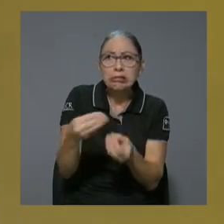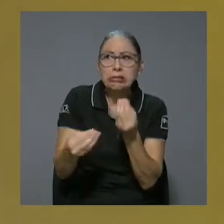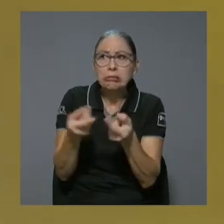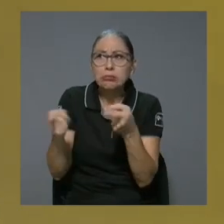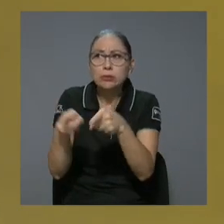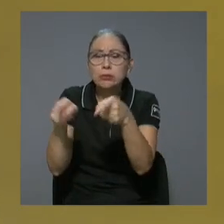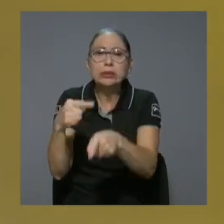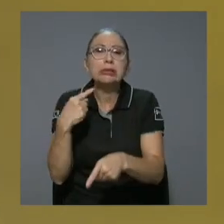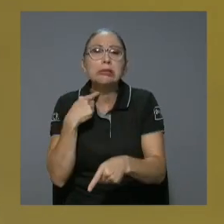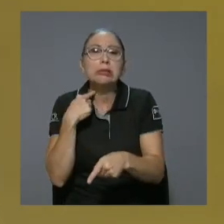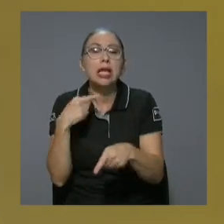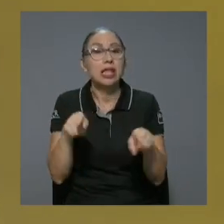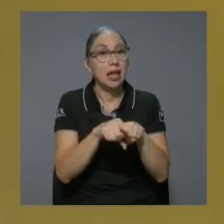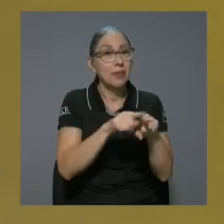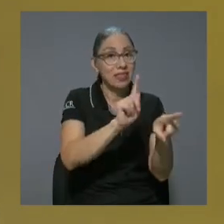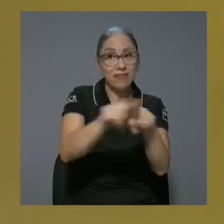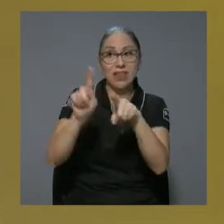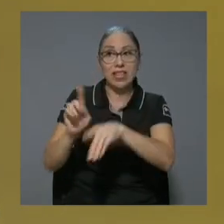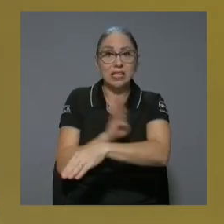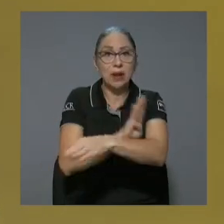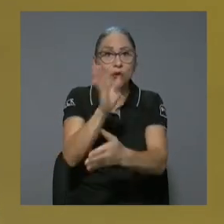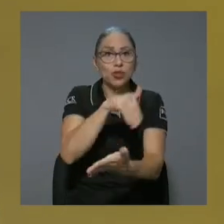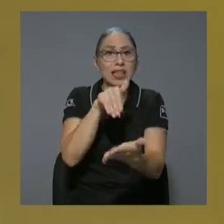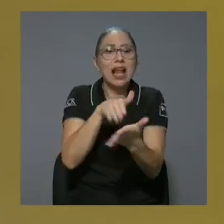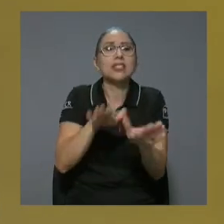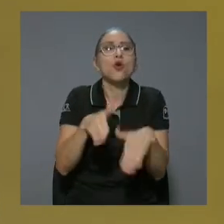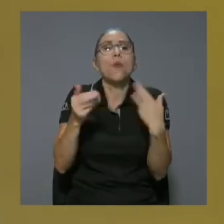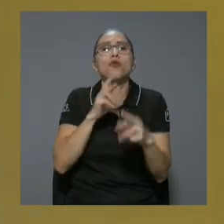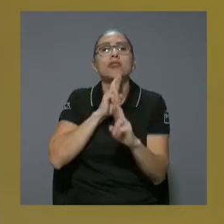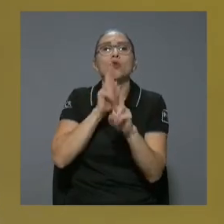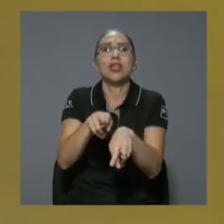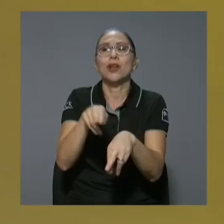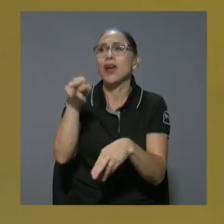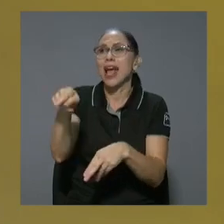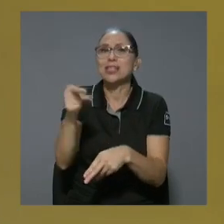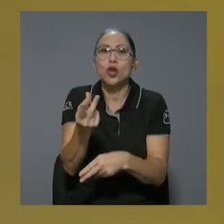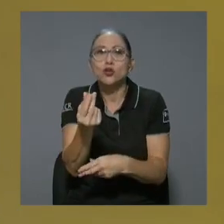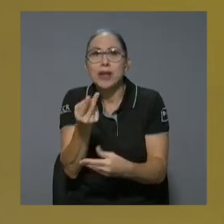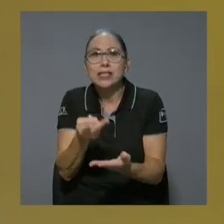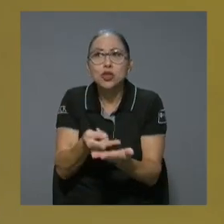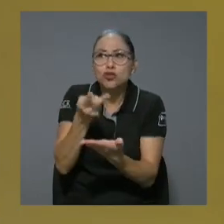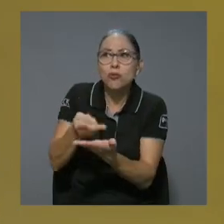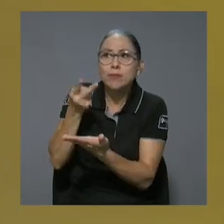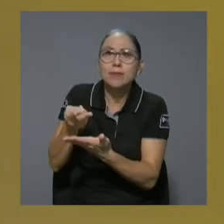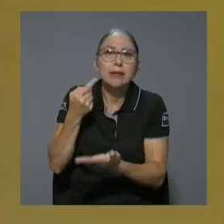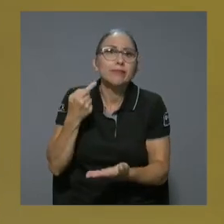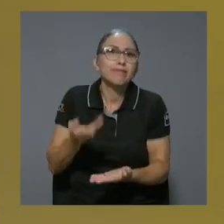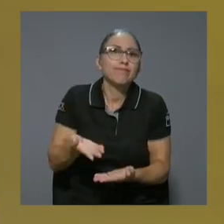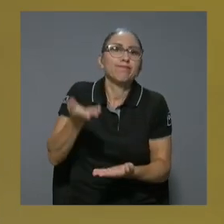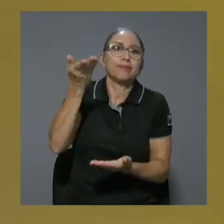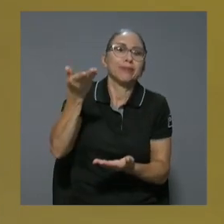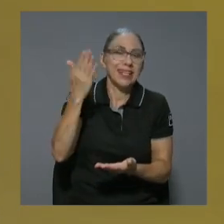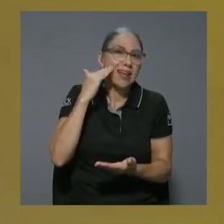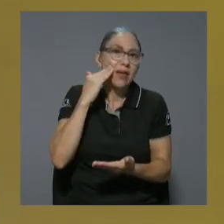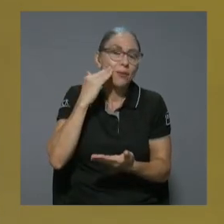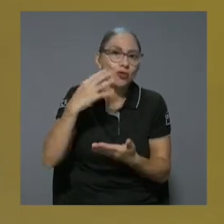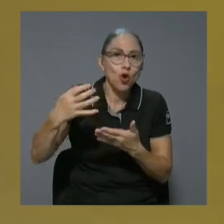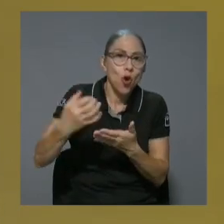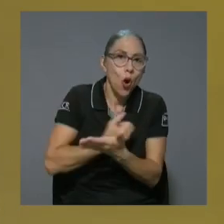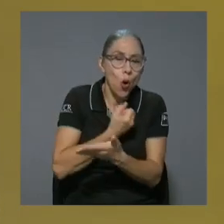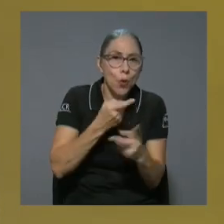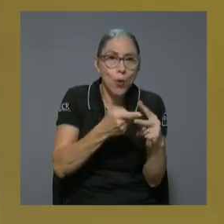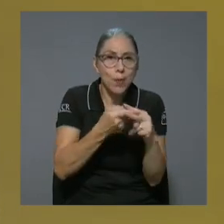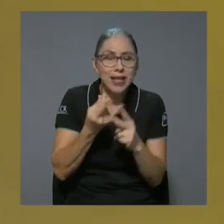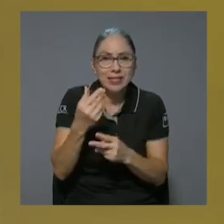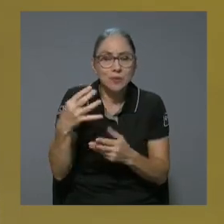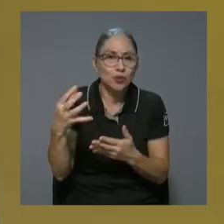respuesta de los bancos centrales ante esa subida en los precios, que ya sabemos es subir tipos de interés que generalmente generan una desaceleración